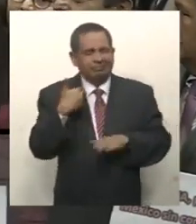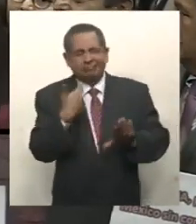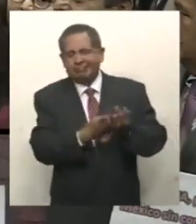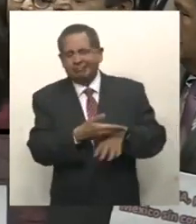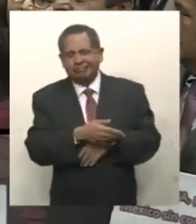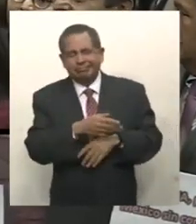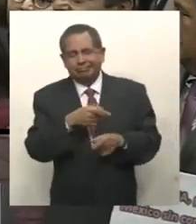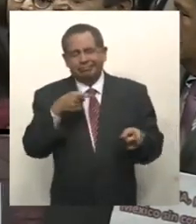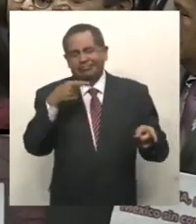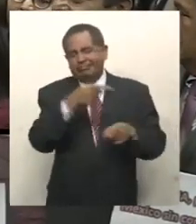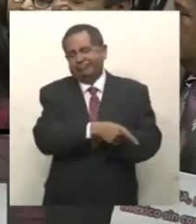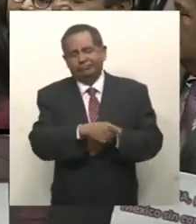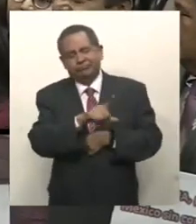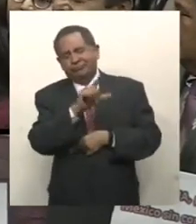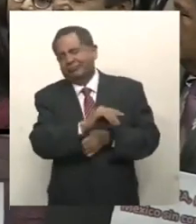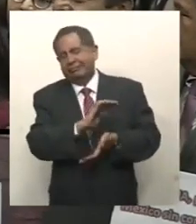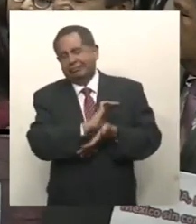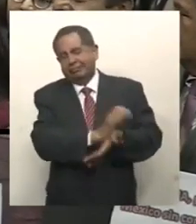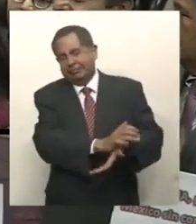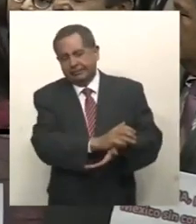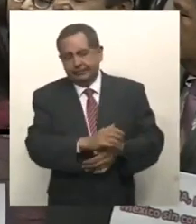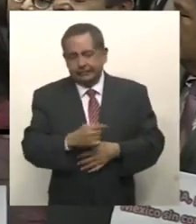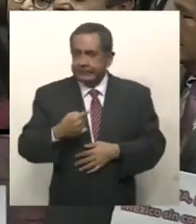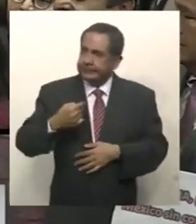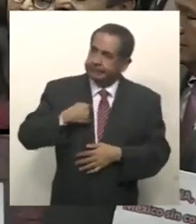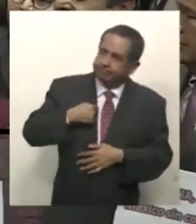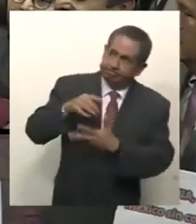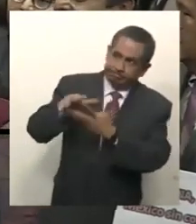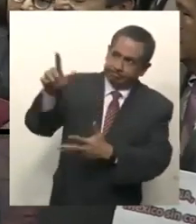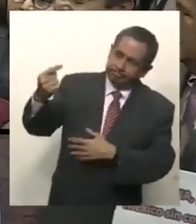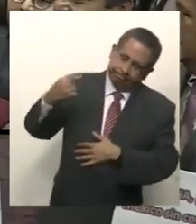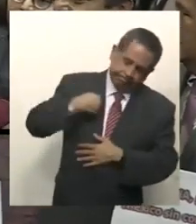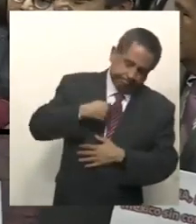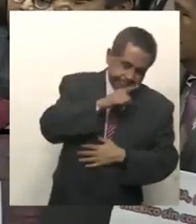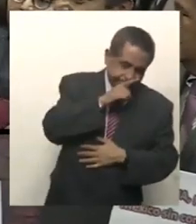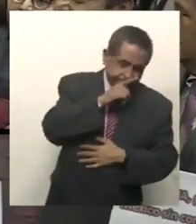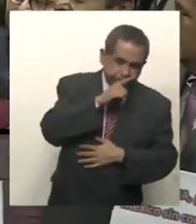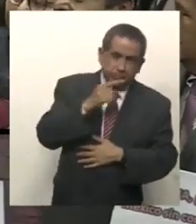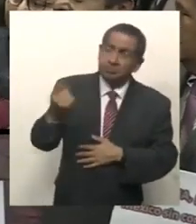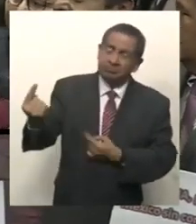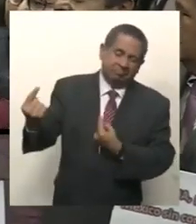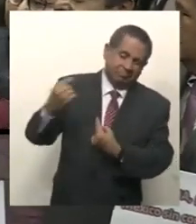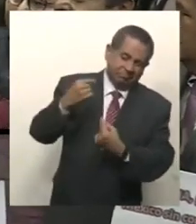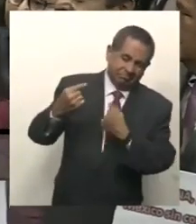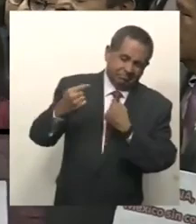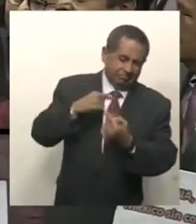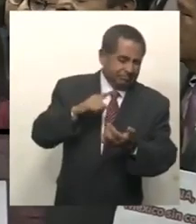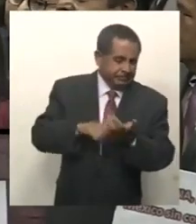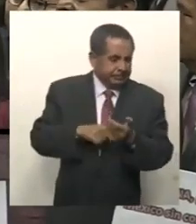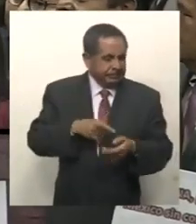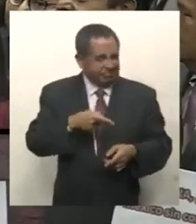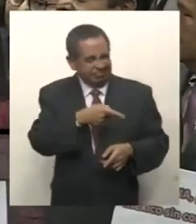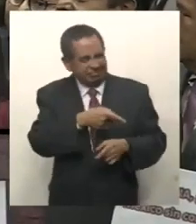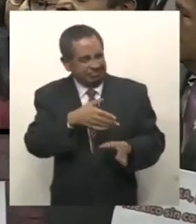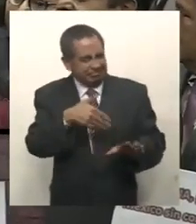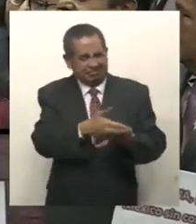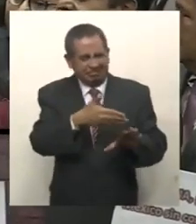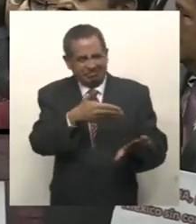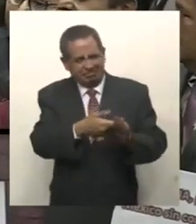excluían, nos pisoteaban, las mayorías nos decían como un martilleo